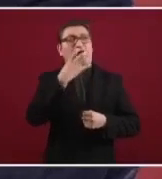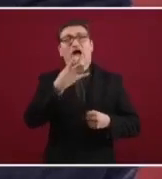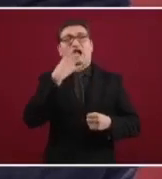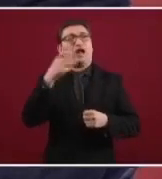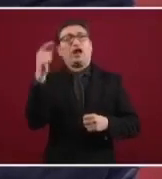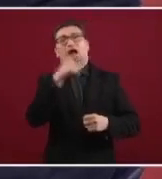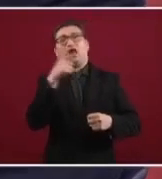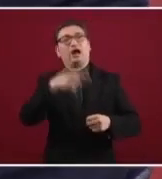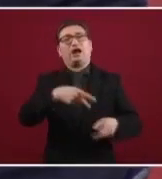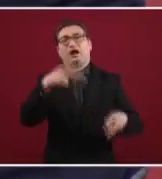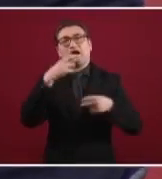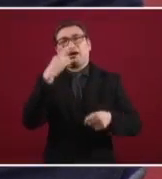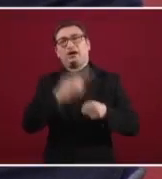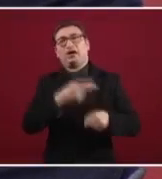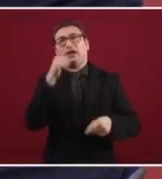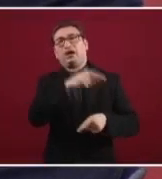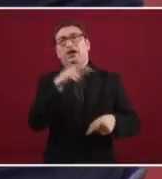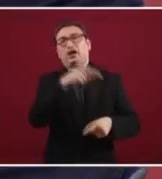a ladrón, a ladrón.